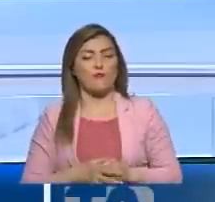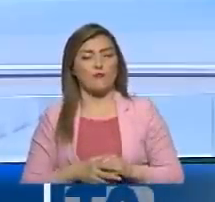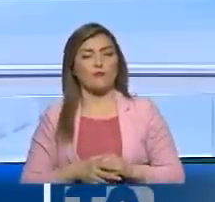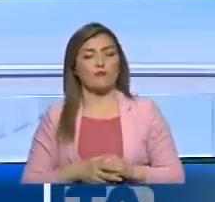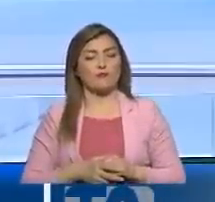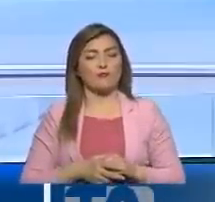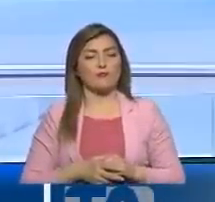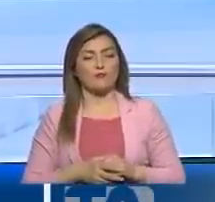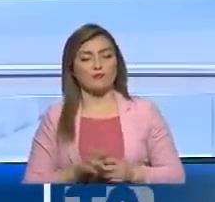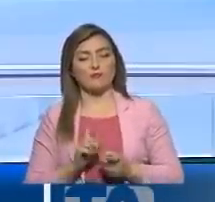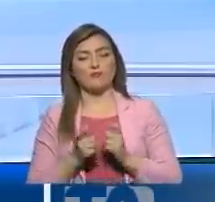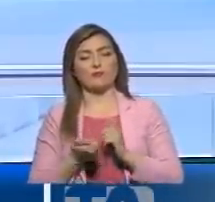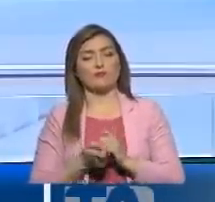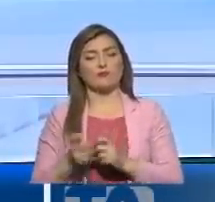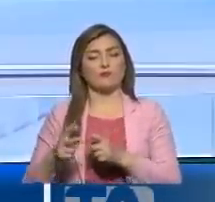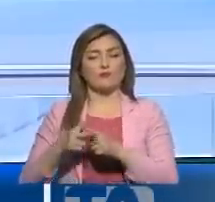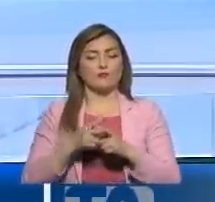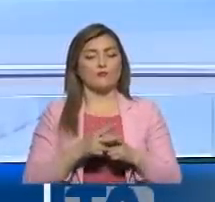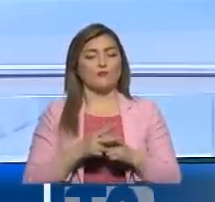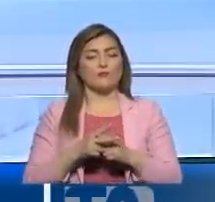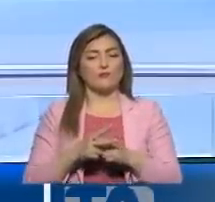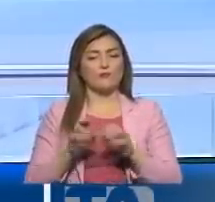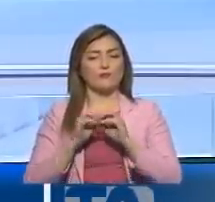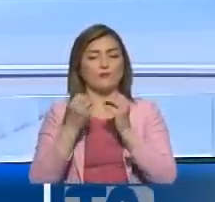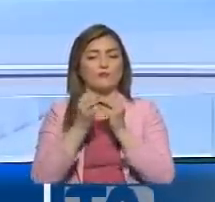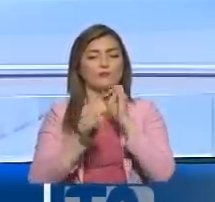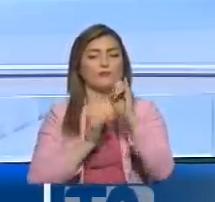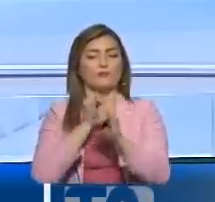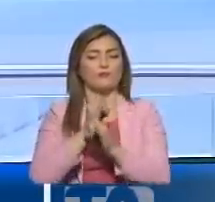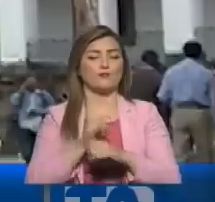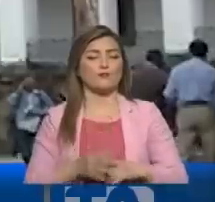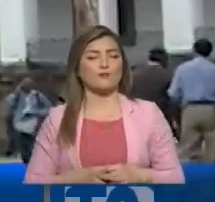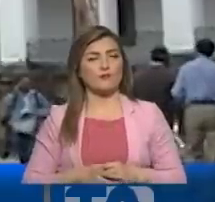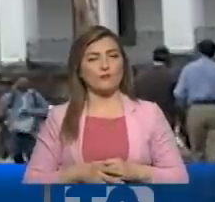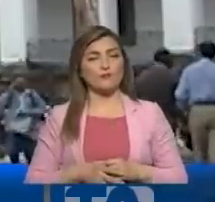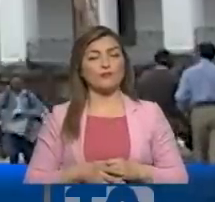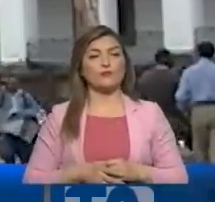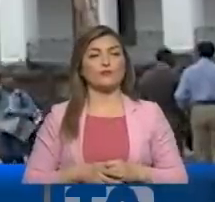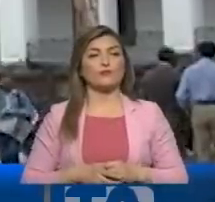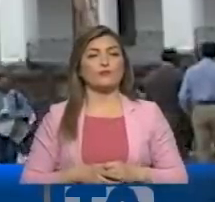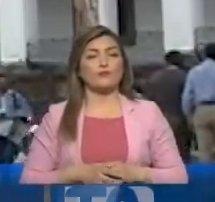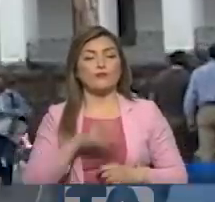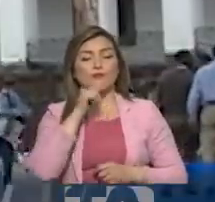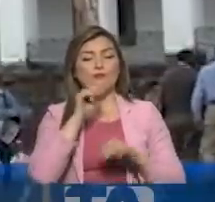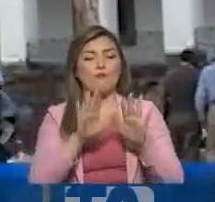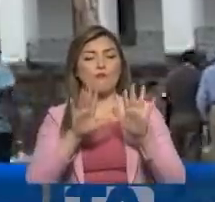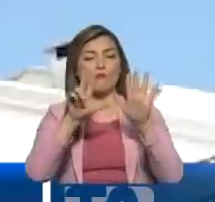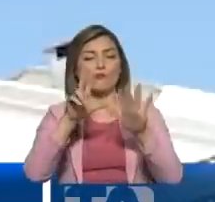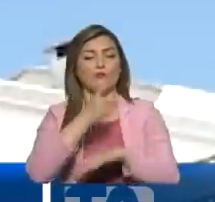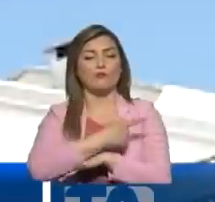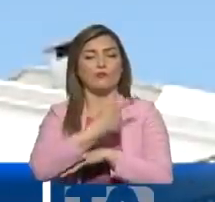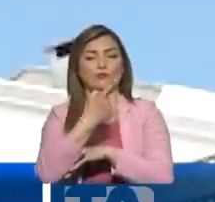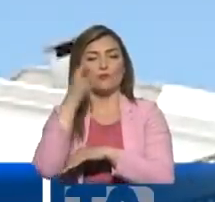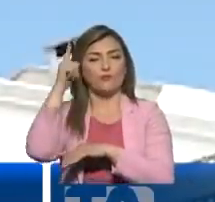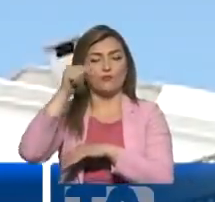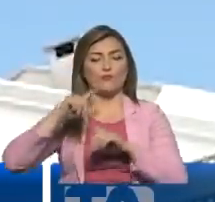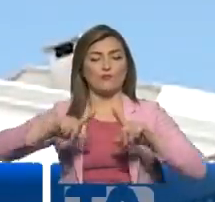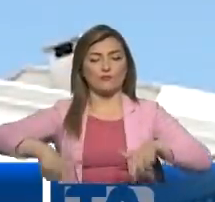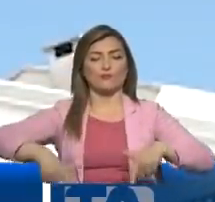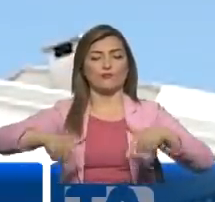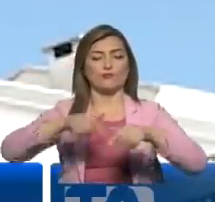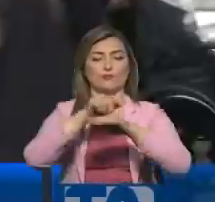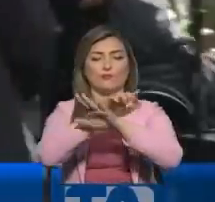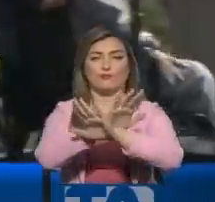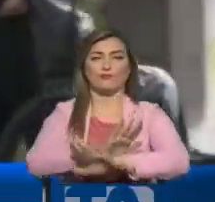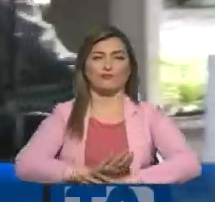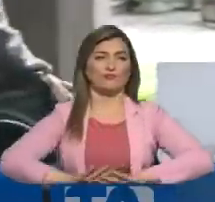bonos, por créditos con los organismos multilaterales. Restan 18 días para que finalice el gobierno del